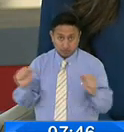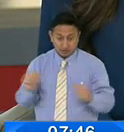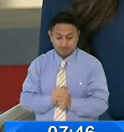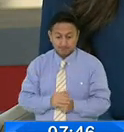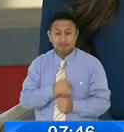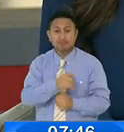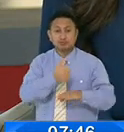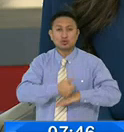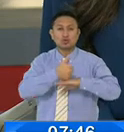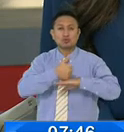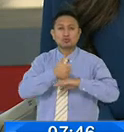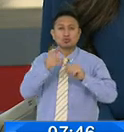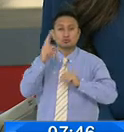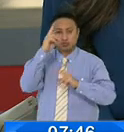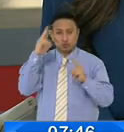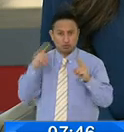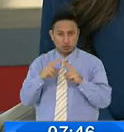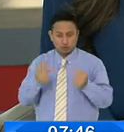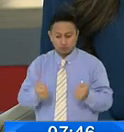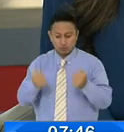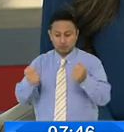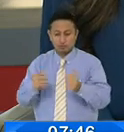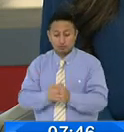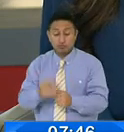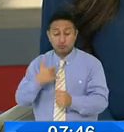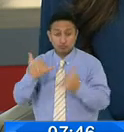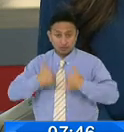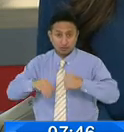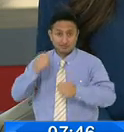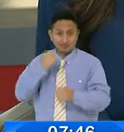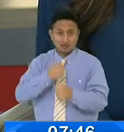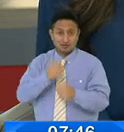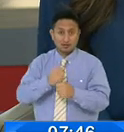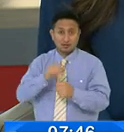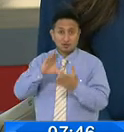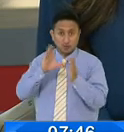se comprometieron a continuar su trabajo de velar por la seguridad ciudadana.